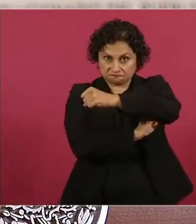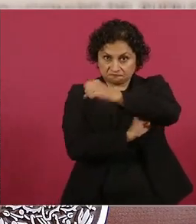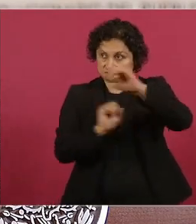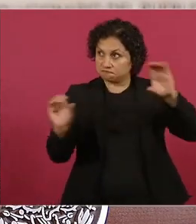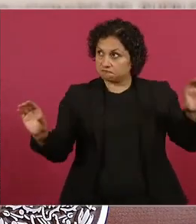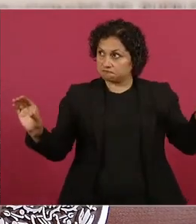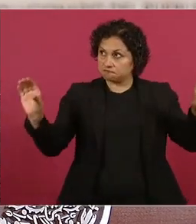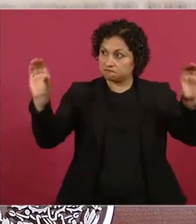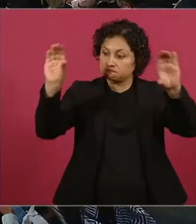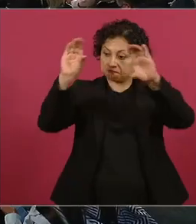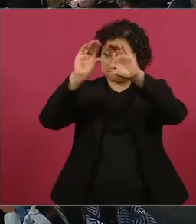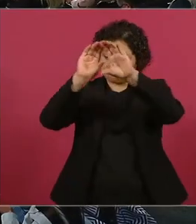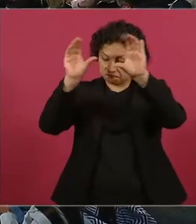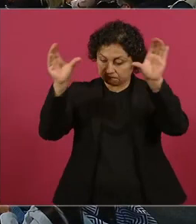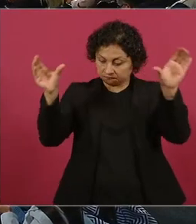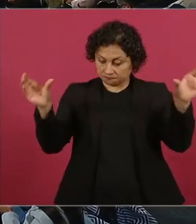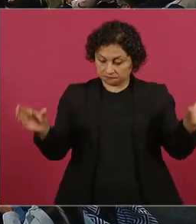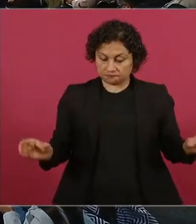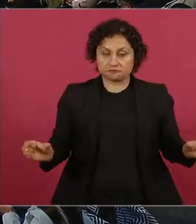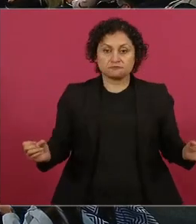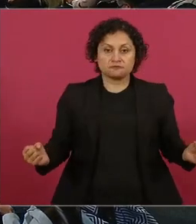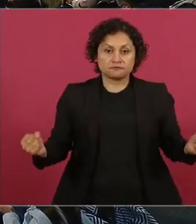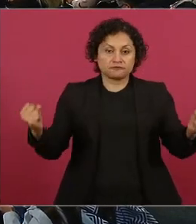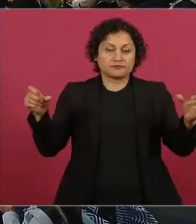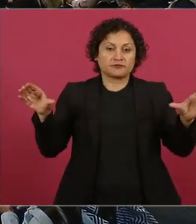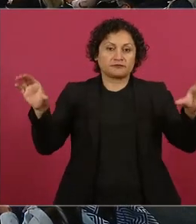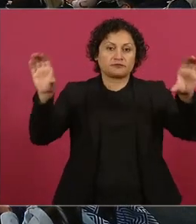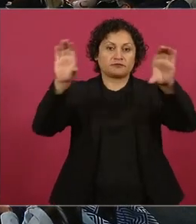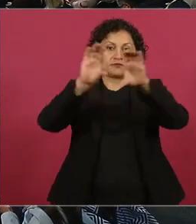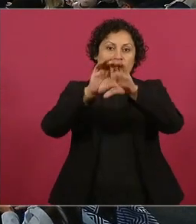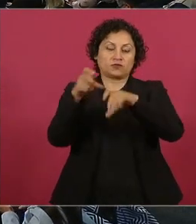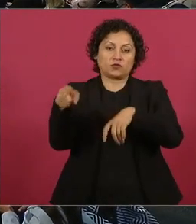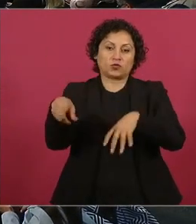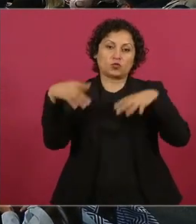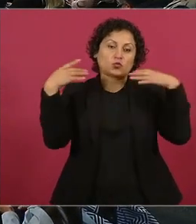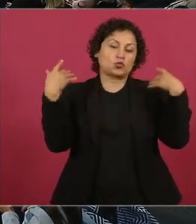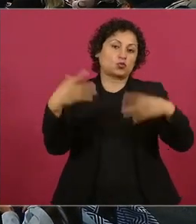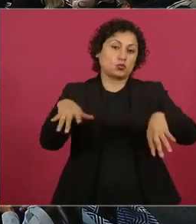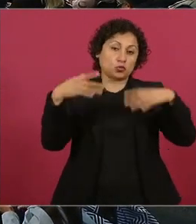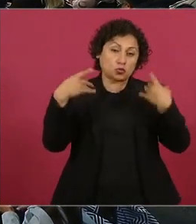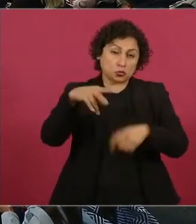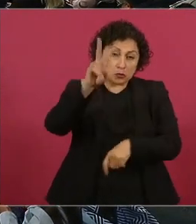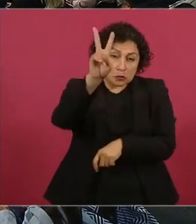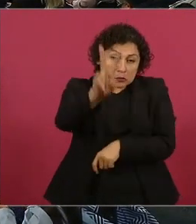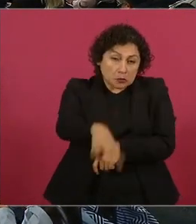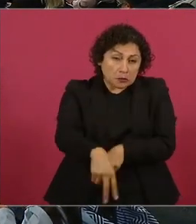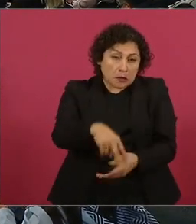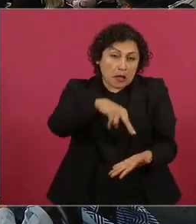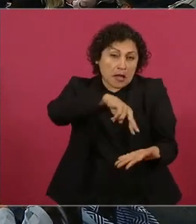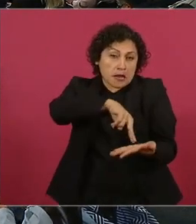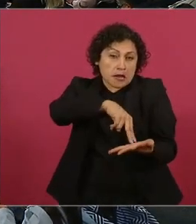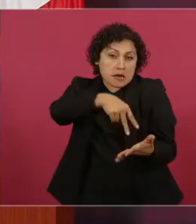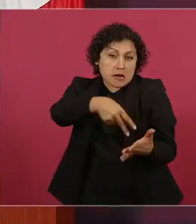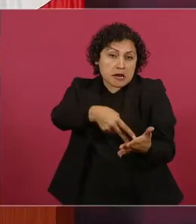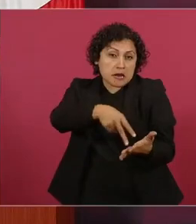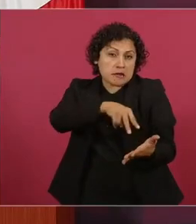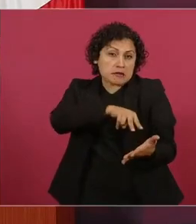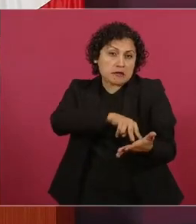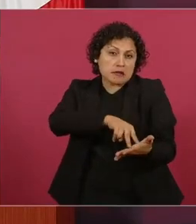Entonces, es una obra de ingeniería de primera. Quirúrgico.